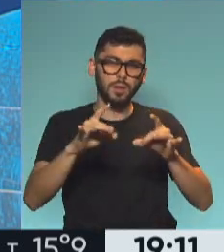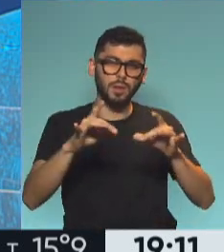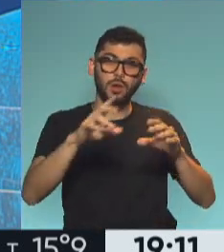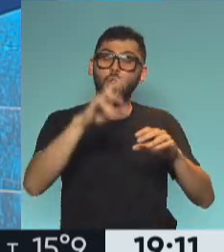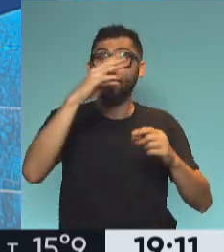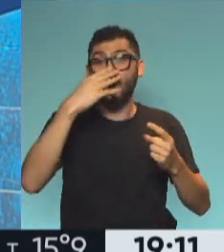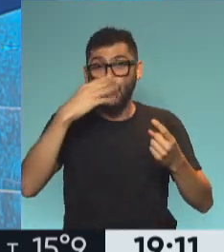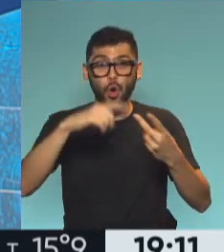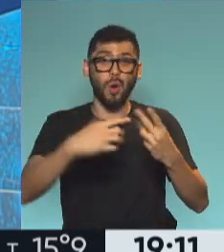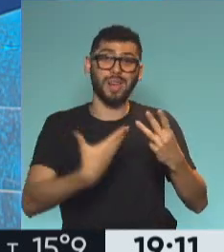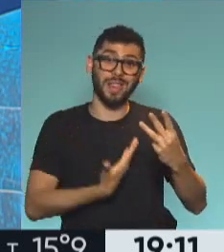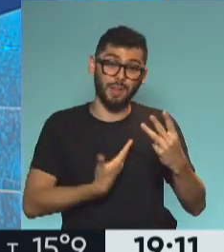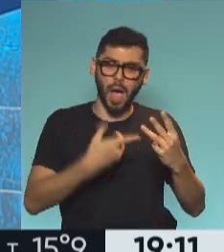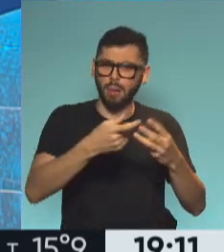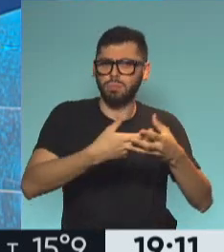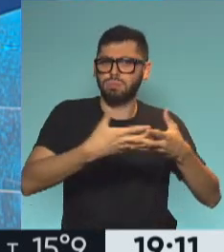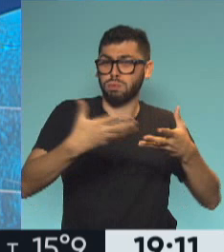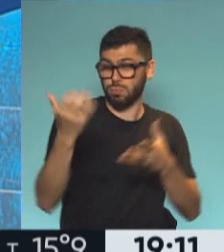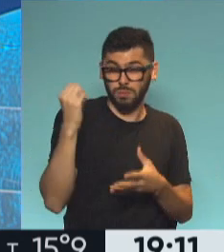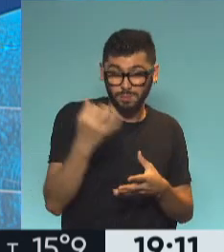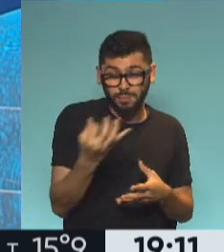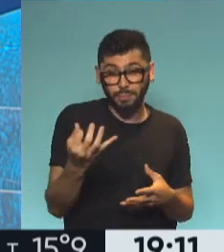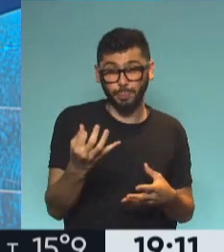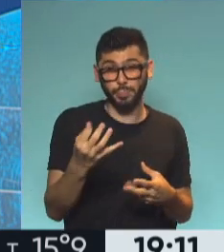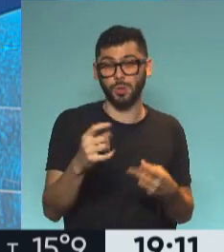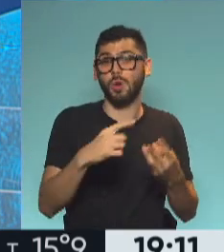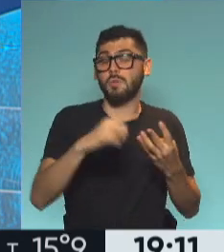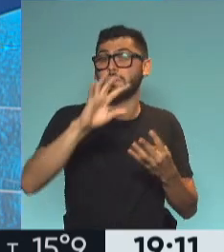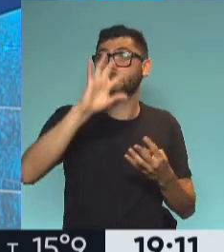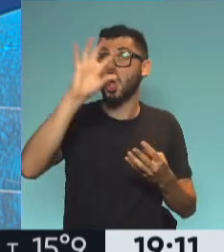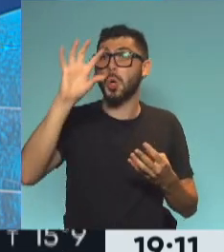Córdoba, cuando Santa Fe también, cuando algunas otras